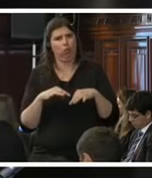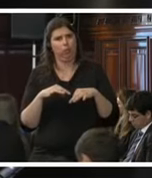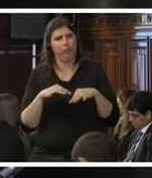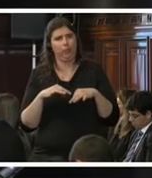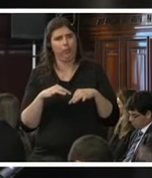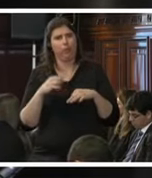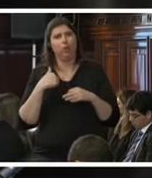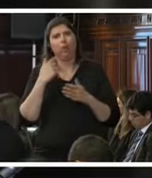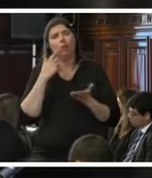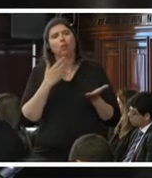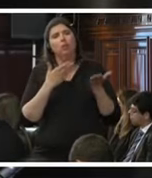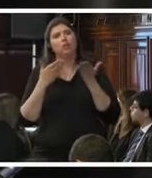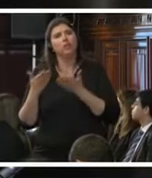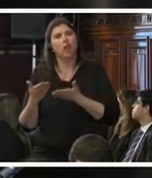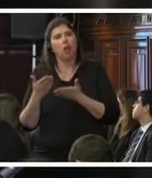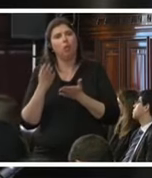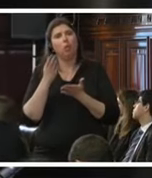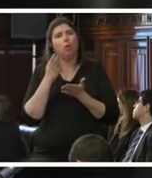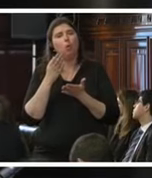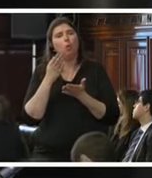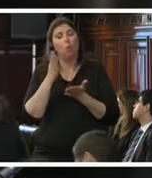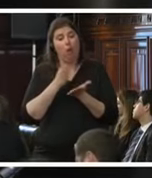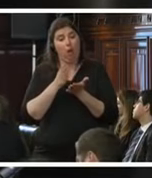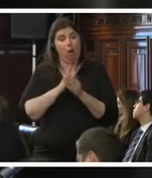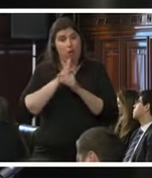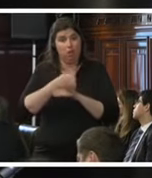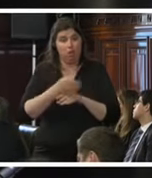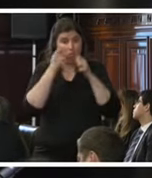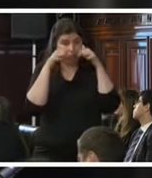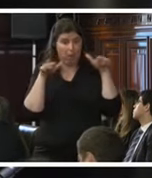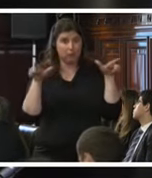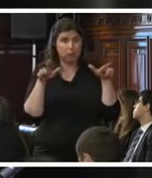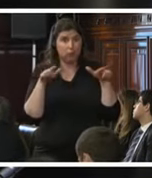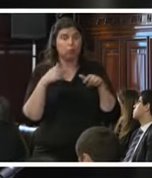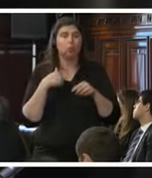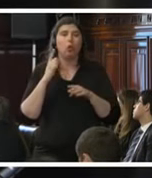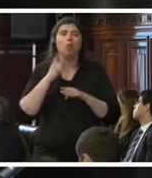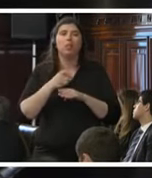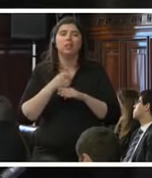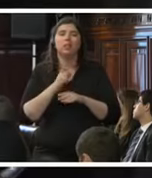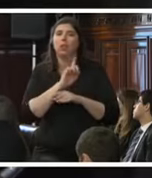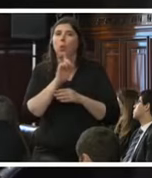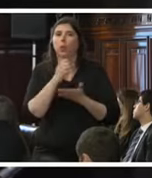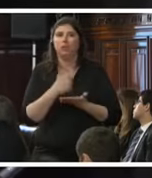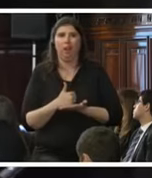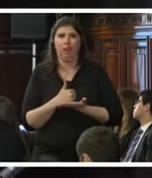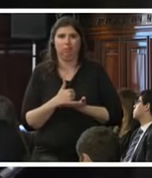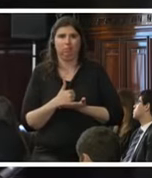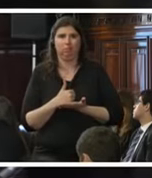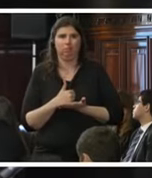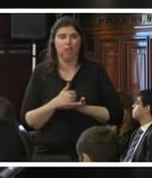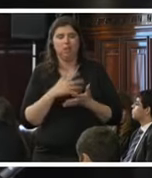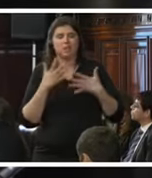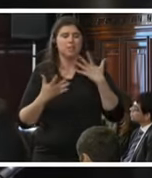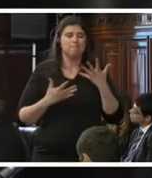Invitado para asistir al juicio de los campesinos, yo decidí no estar para no crear la impresión